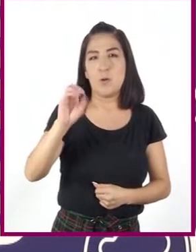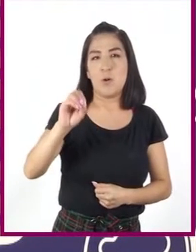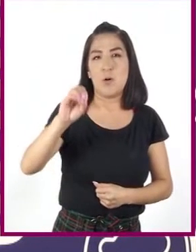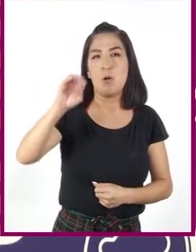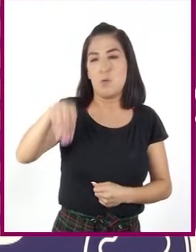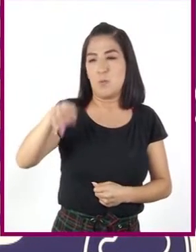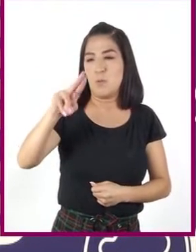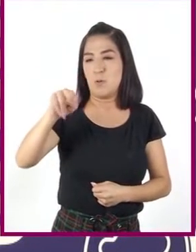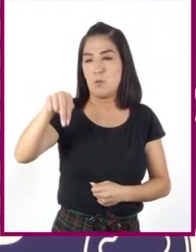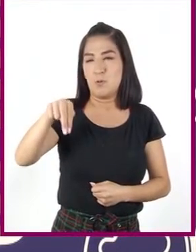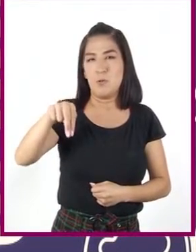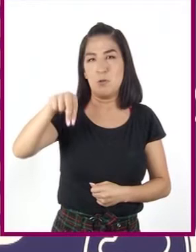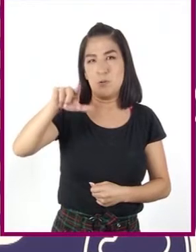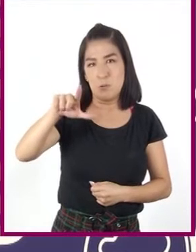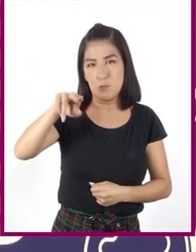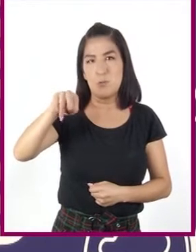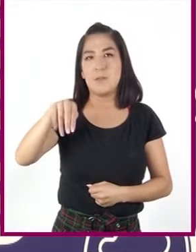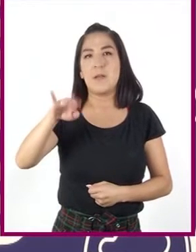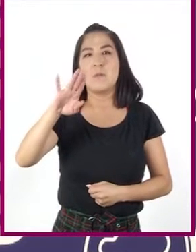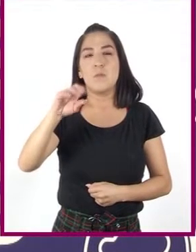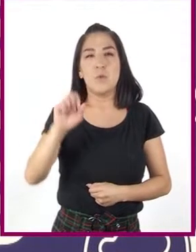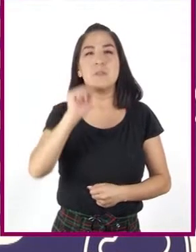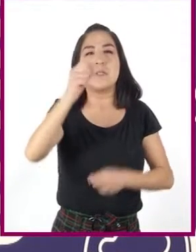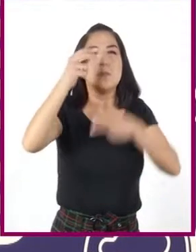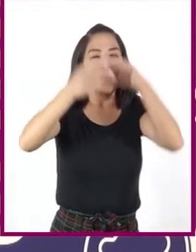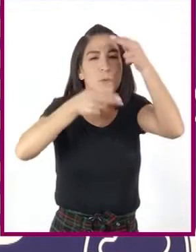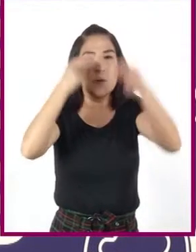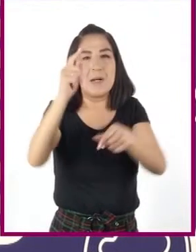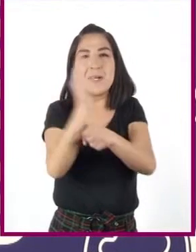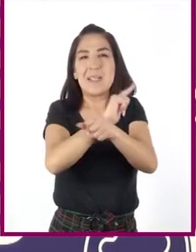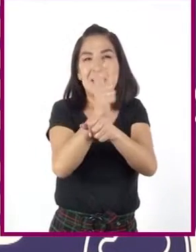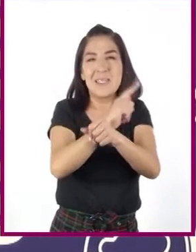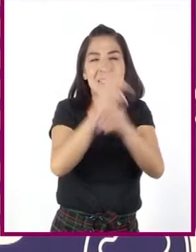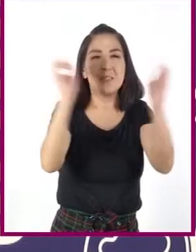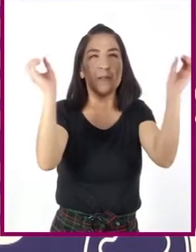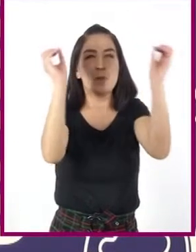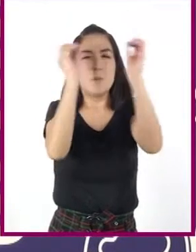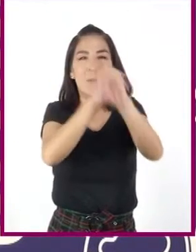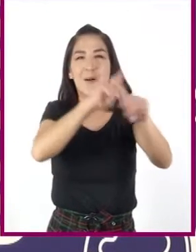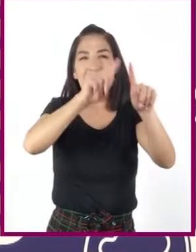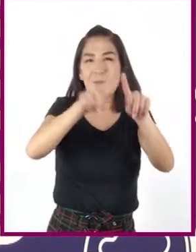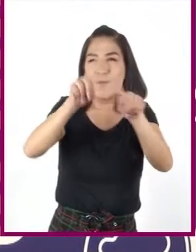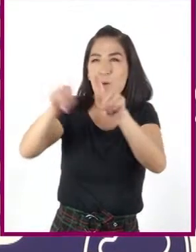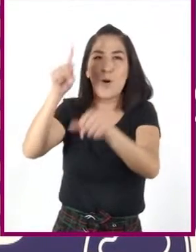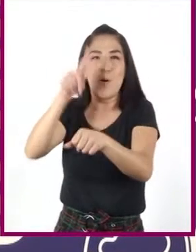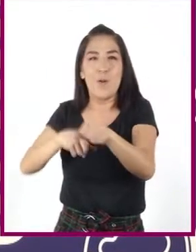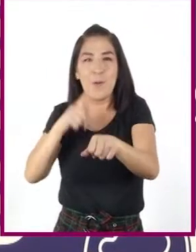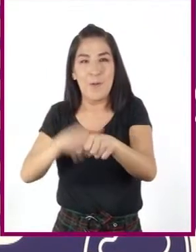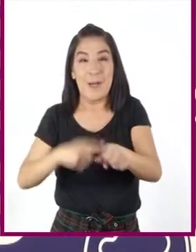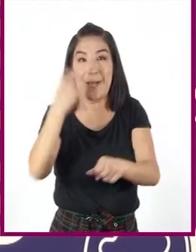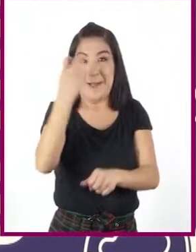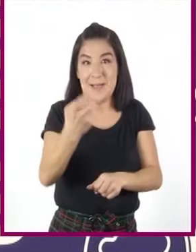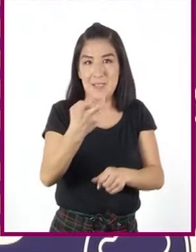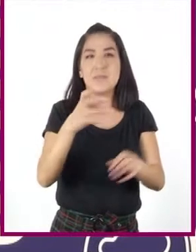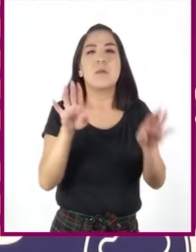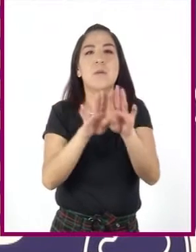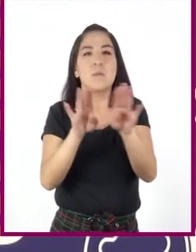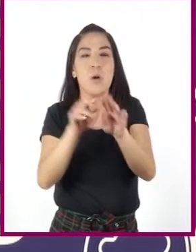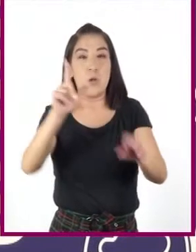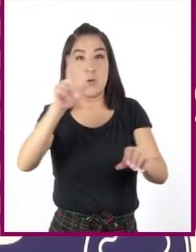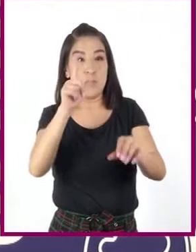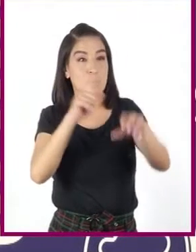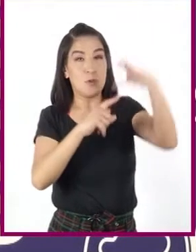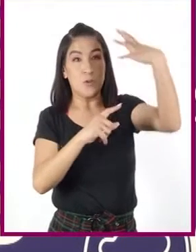gran tamaño y presentan un color gris oscuro con diferentes tonalidades que, al ser muy densas, tapan la luz